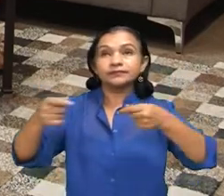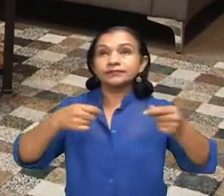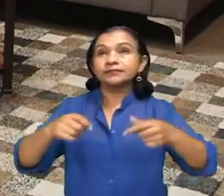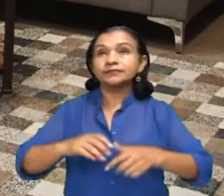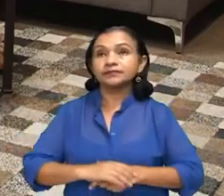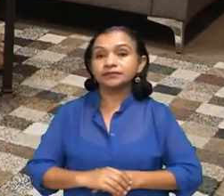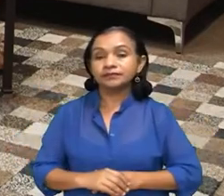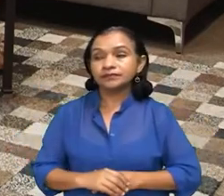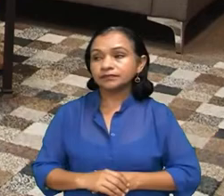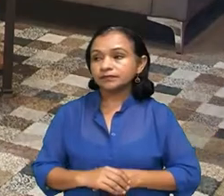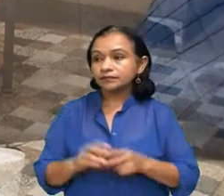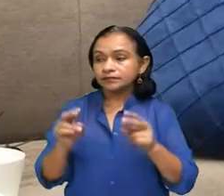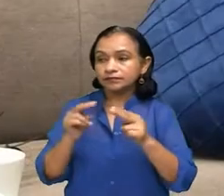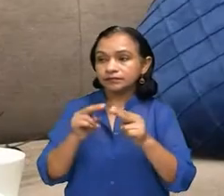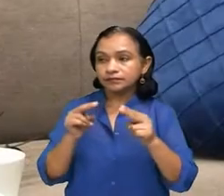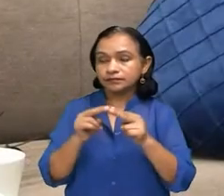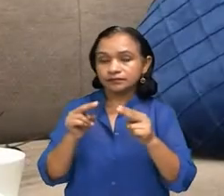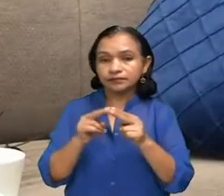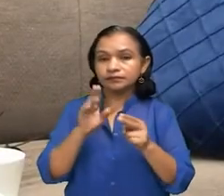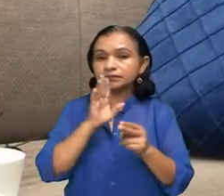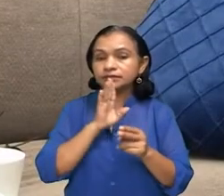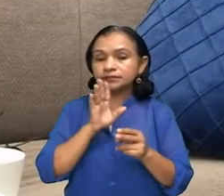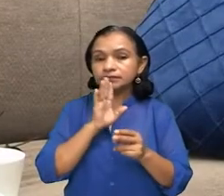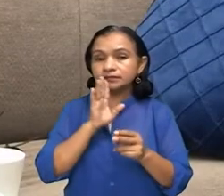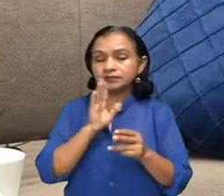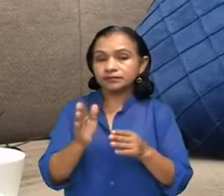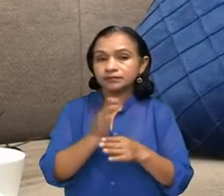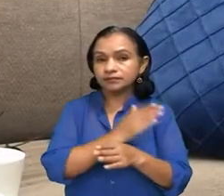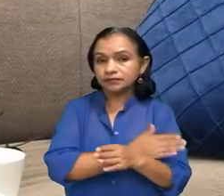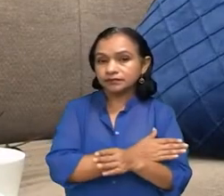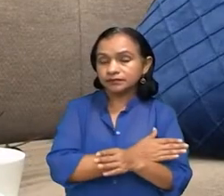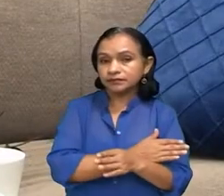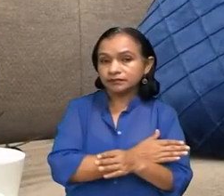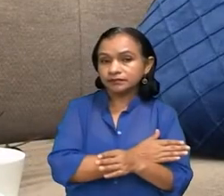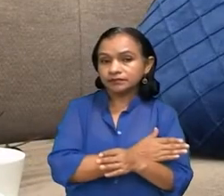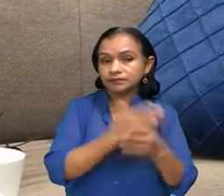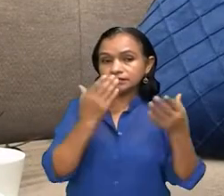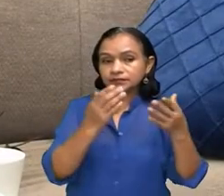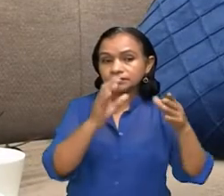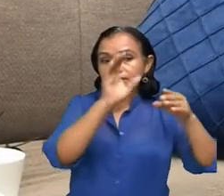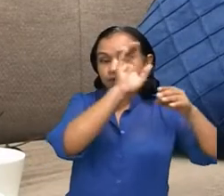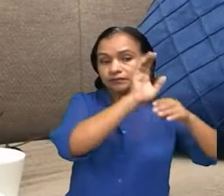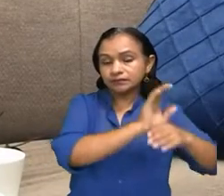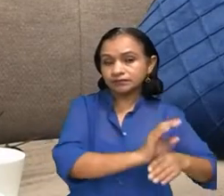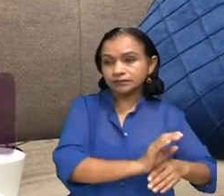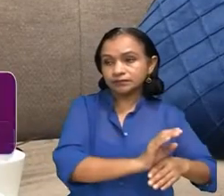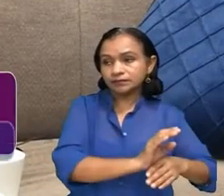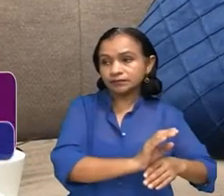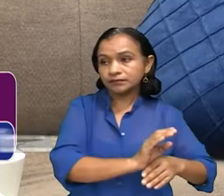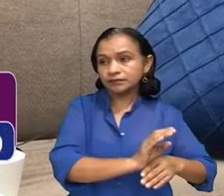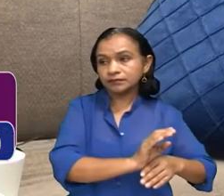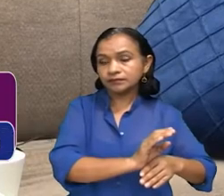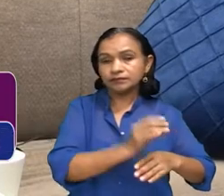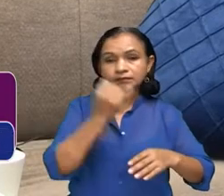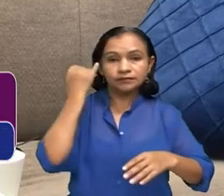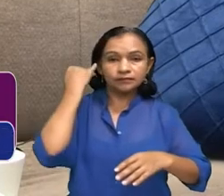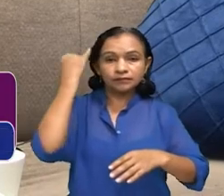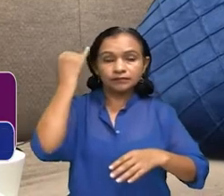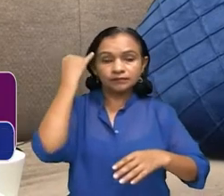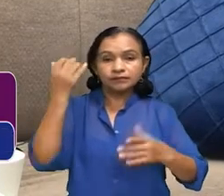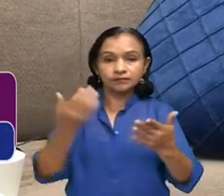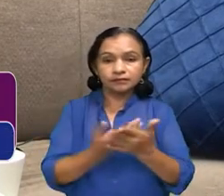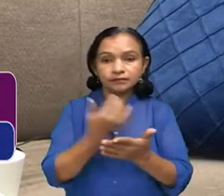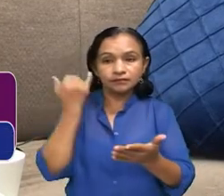es vincularlo como lo que estábamos hablando de la parte de los productos tradicionales, pero con aquel toque de creatividad e